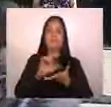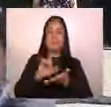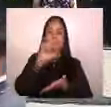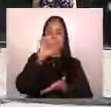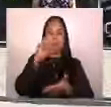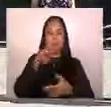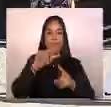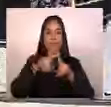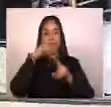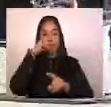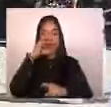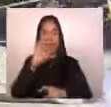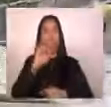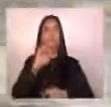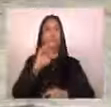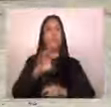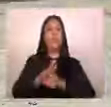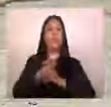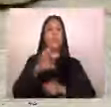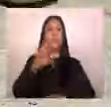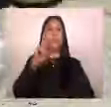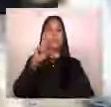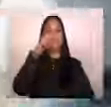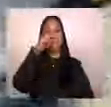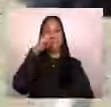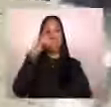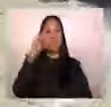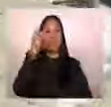Mixto Rafael Prat de Saba.